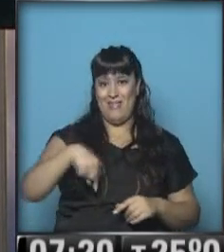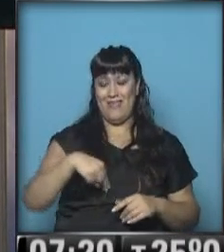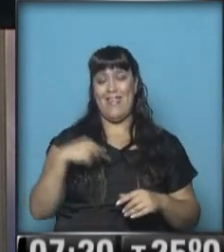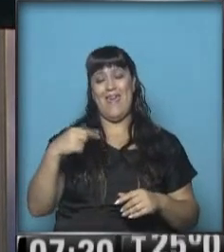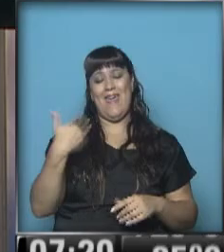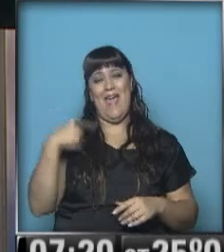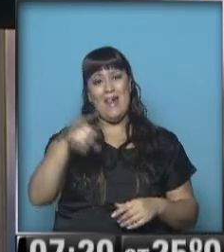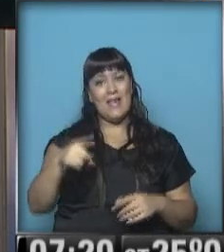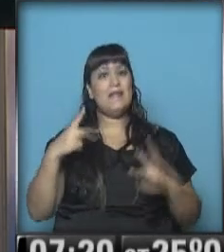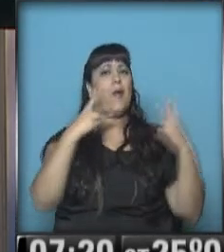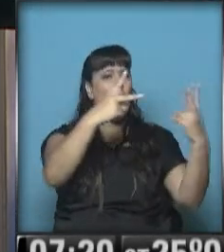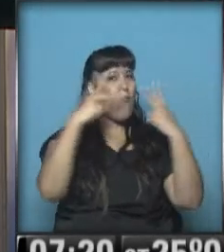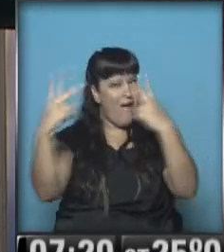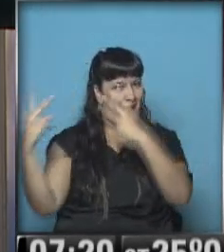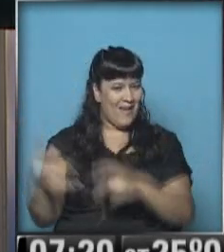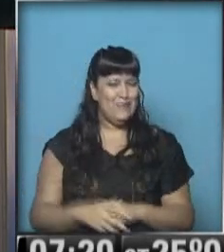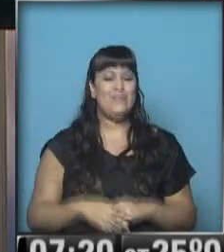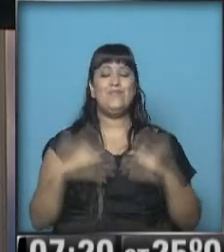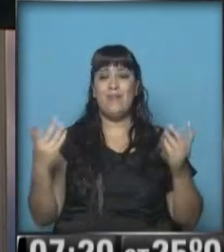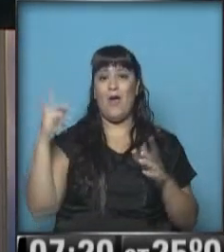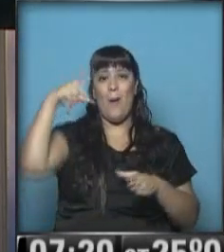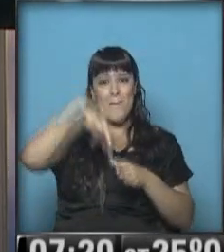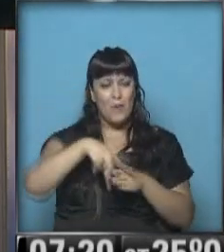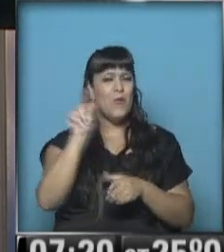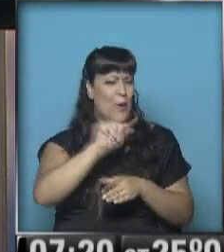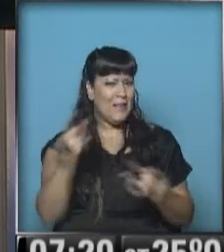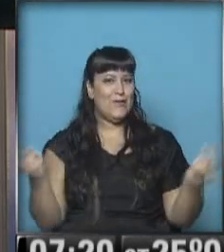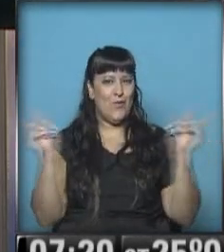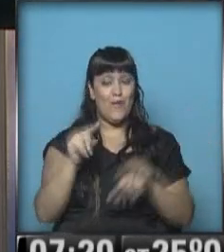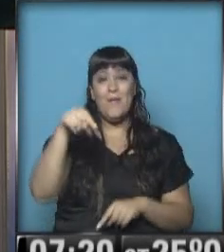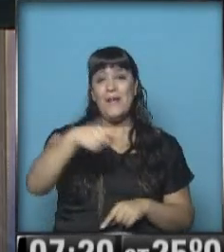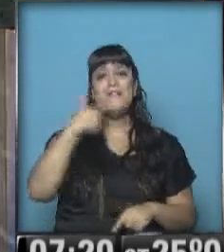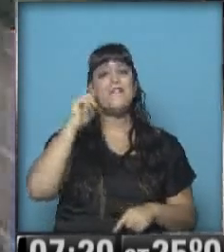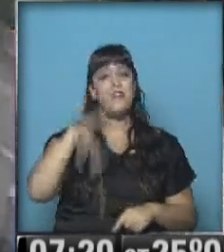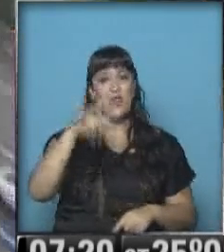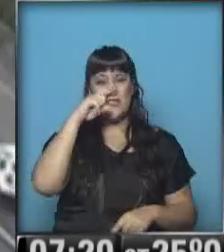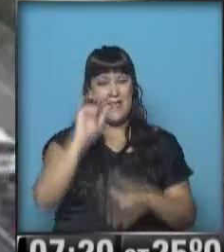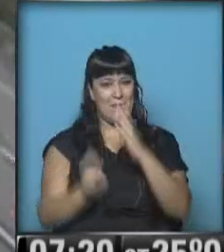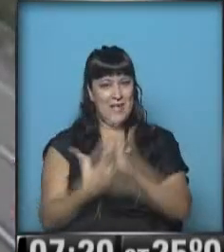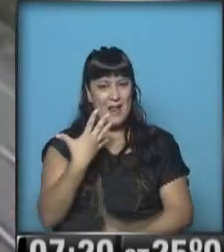representantes a nivel mundial. Hacemos una pausa, venimos enseguida. Esto es Visión 7 Mañana.